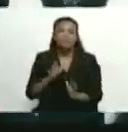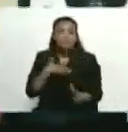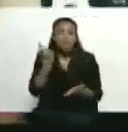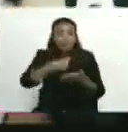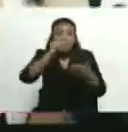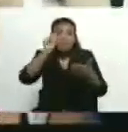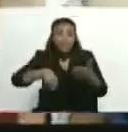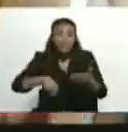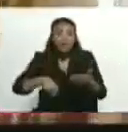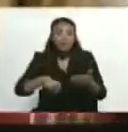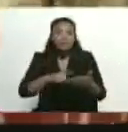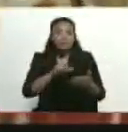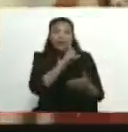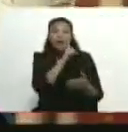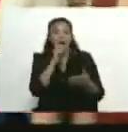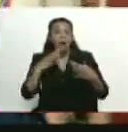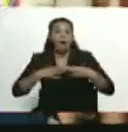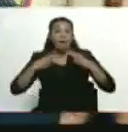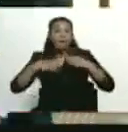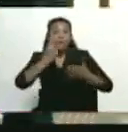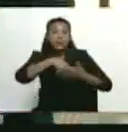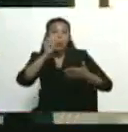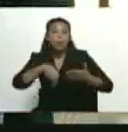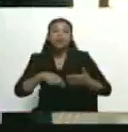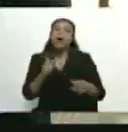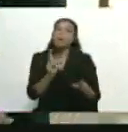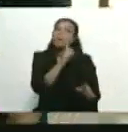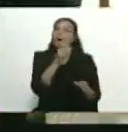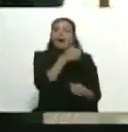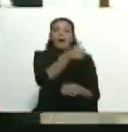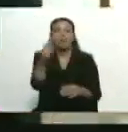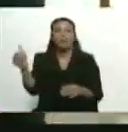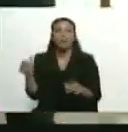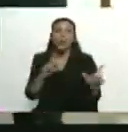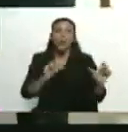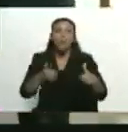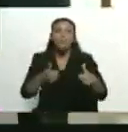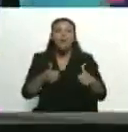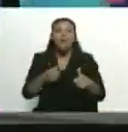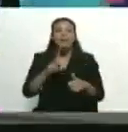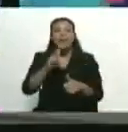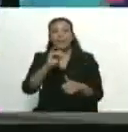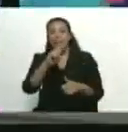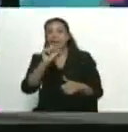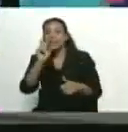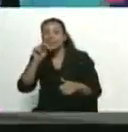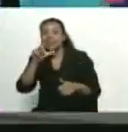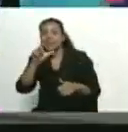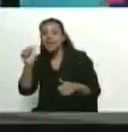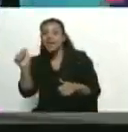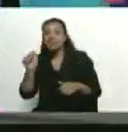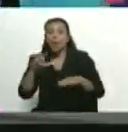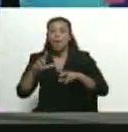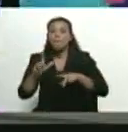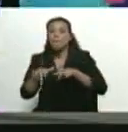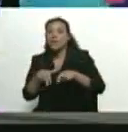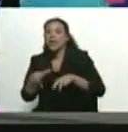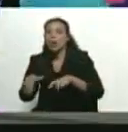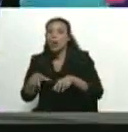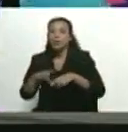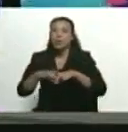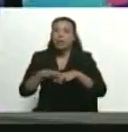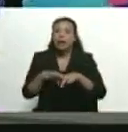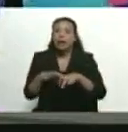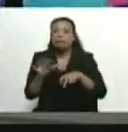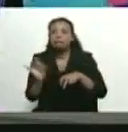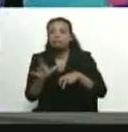firme la franela? Vamos a firmársela, pues. Empezando por Valentina, que tiene un pie ahí